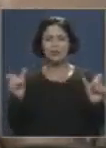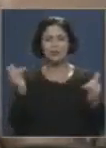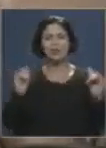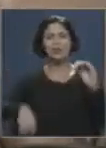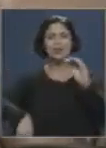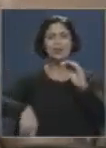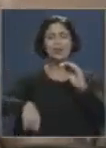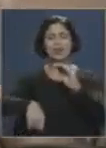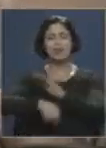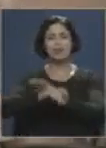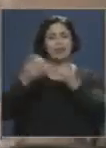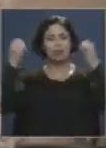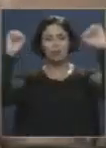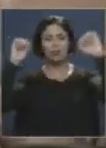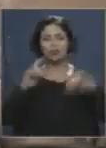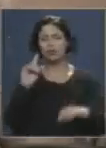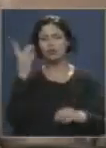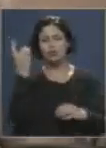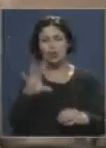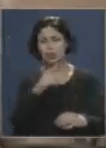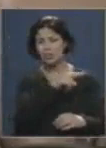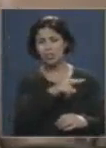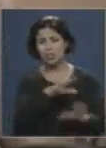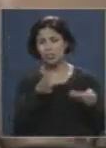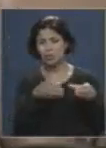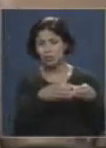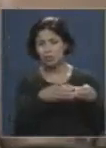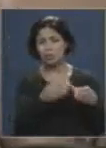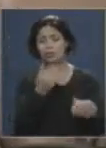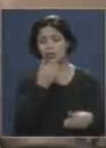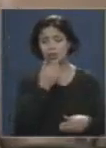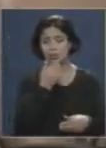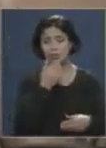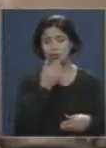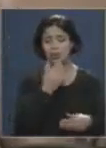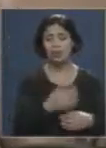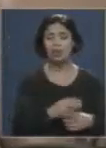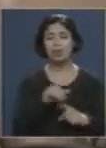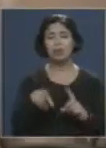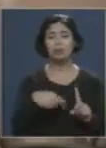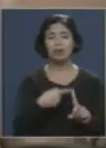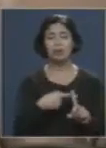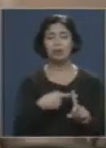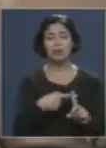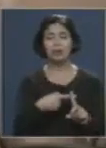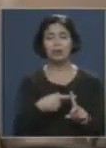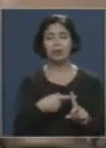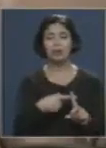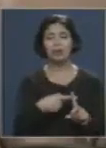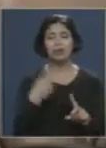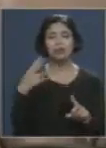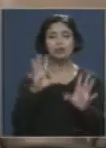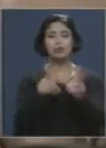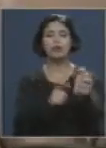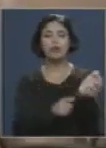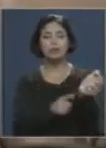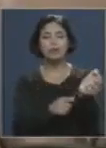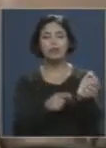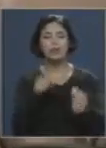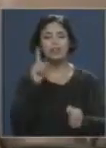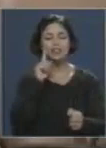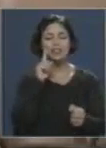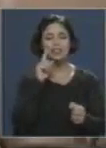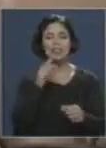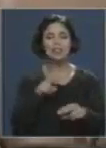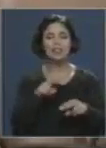que desarrollan actividad. Y no solamente ellos, sino que además sus núcleos familiares que tienen en